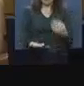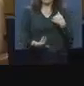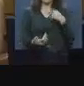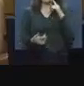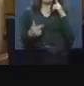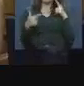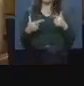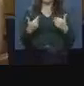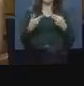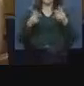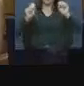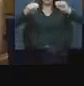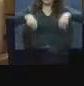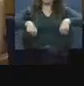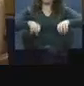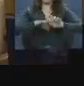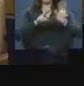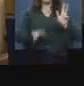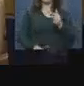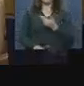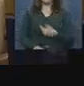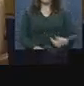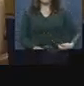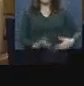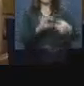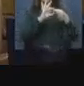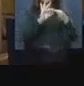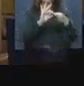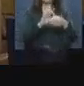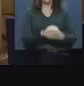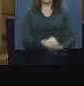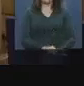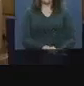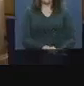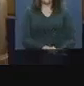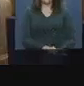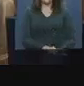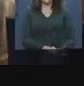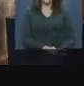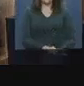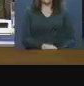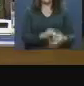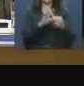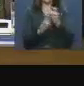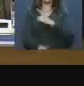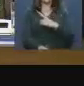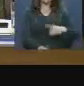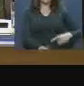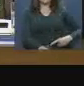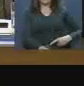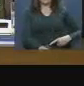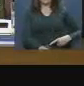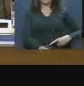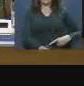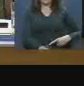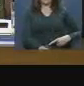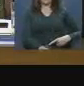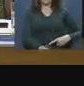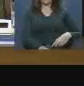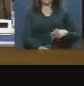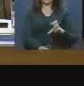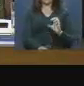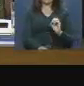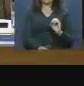honor de aprobar. He dicho, señor presidente, muchas gracias. Gracias, diputado